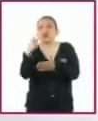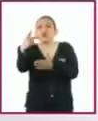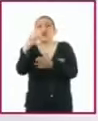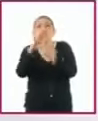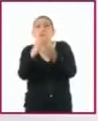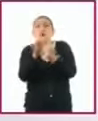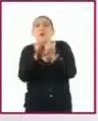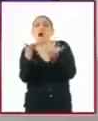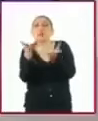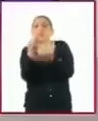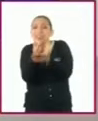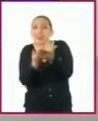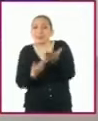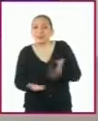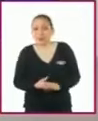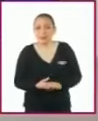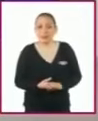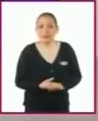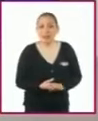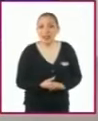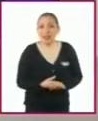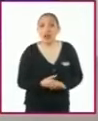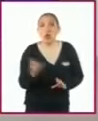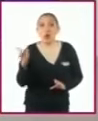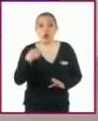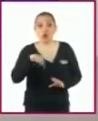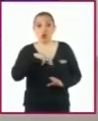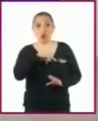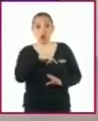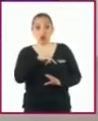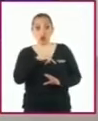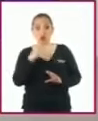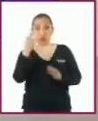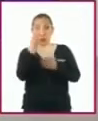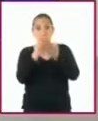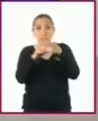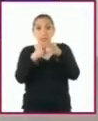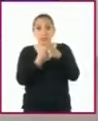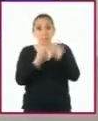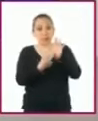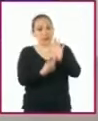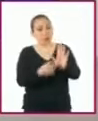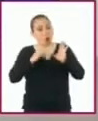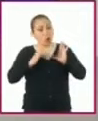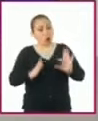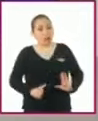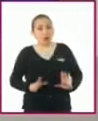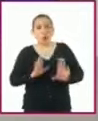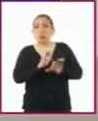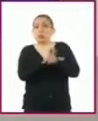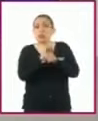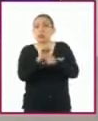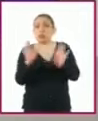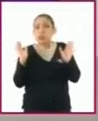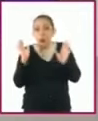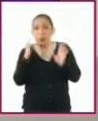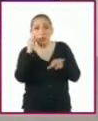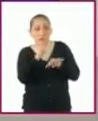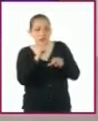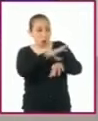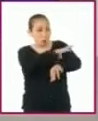trazos? ¡Claro! Cuando comenzamos a dibujar, representamos el cuerpo humano de una forma simple,